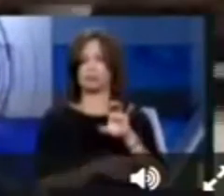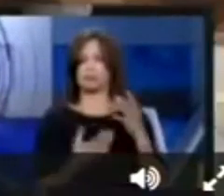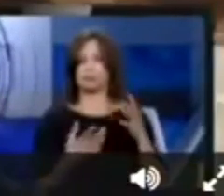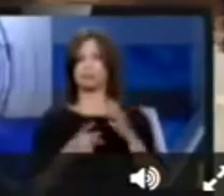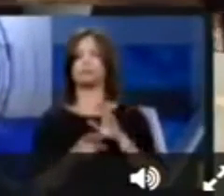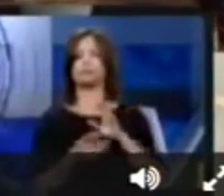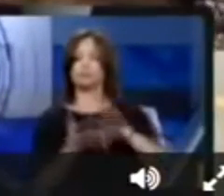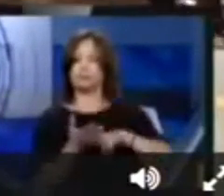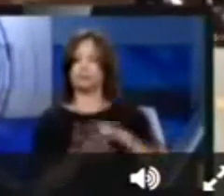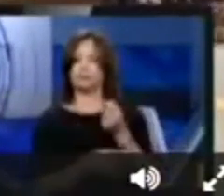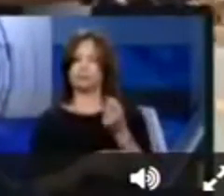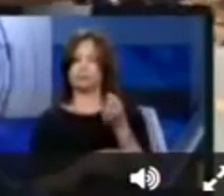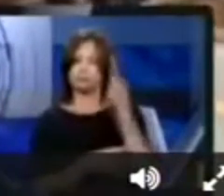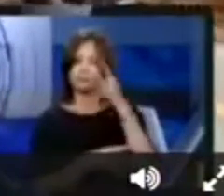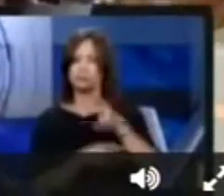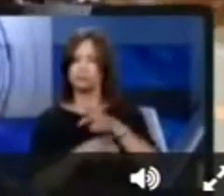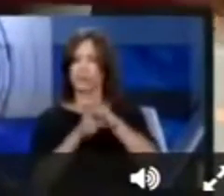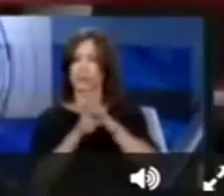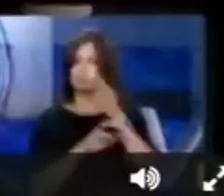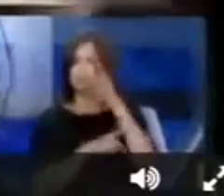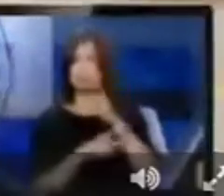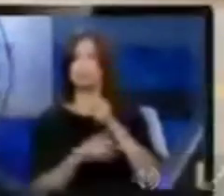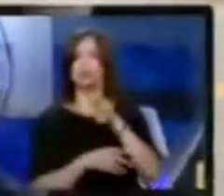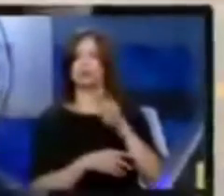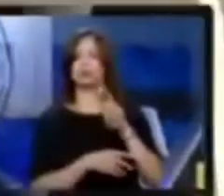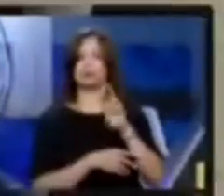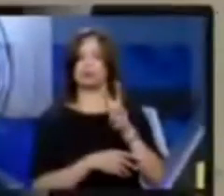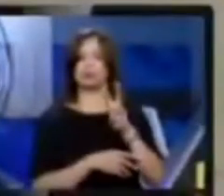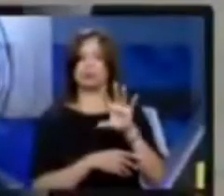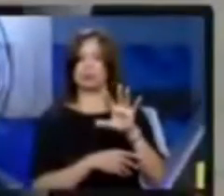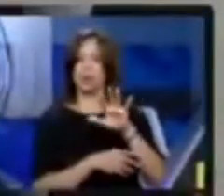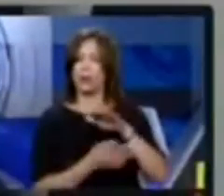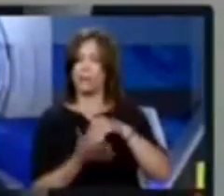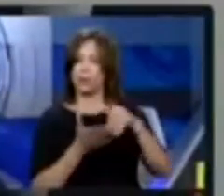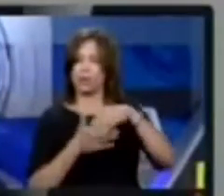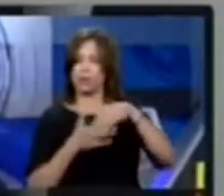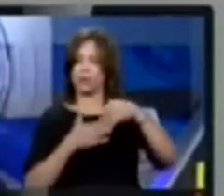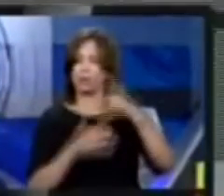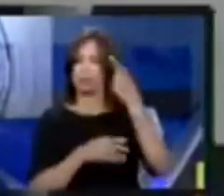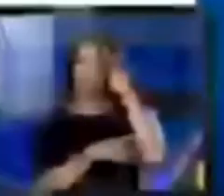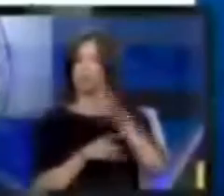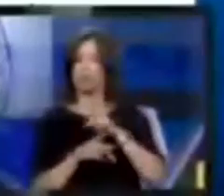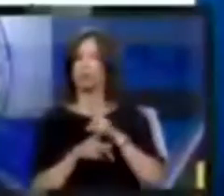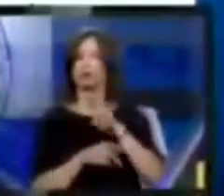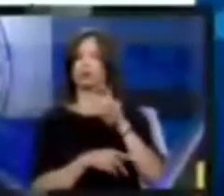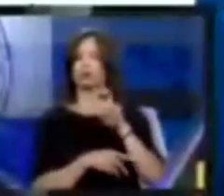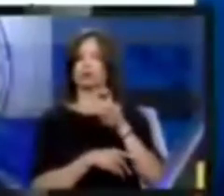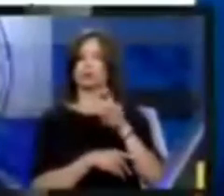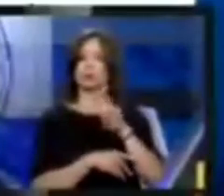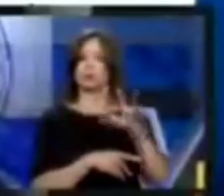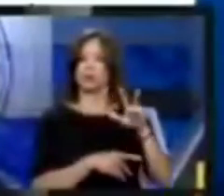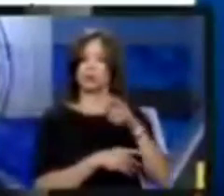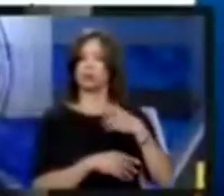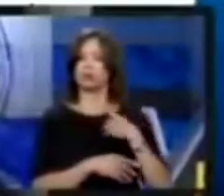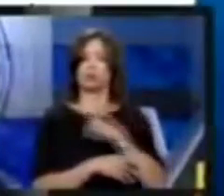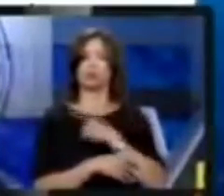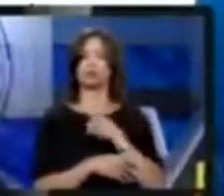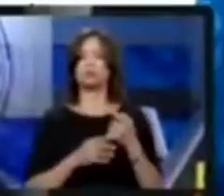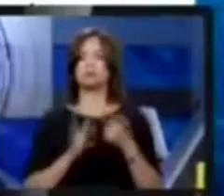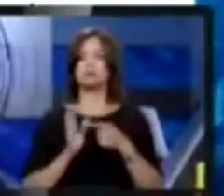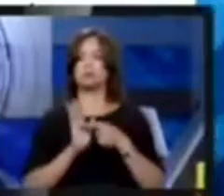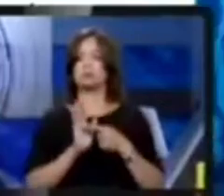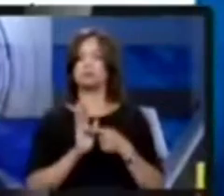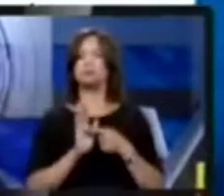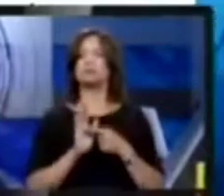Y en el 2011, en cuanto al préstamo por 265.3 millones de dólares, de 123 diputados